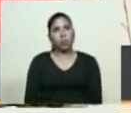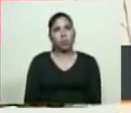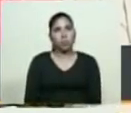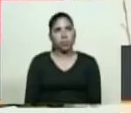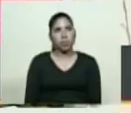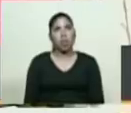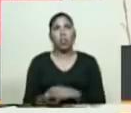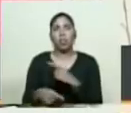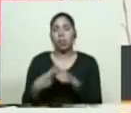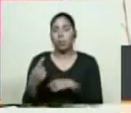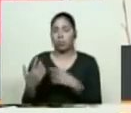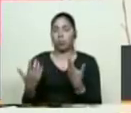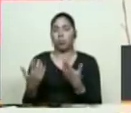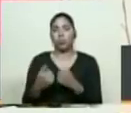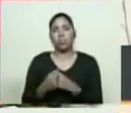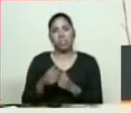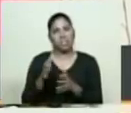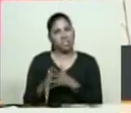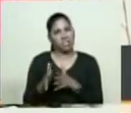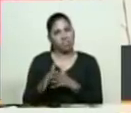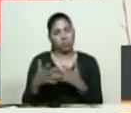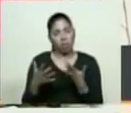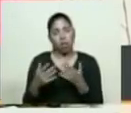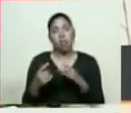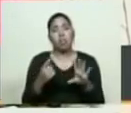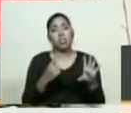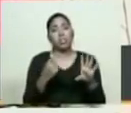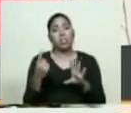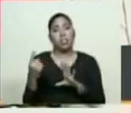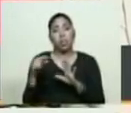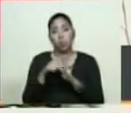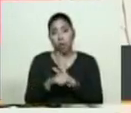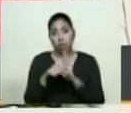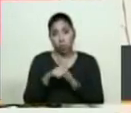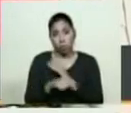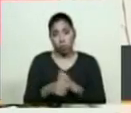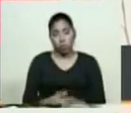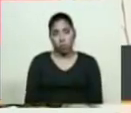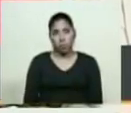Artículo 61 de la Constitución,